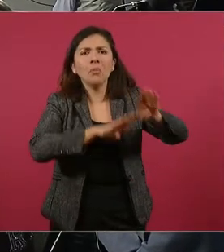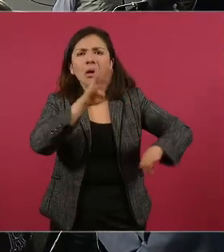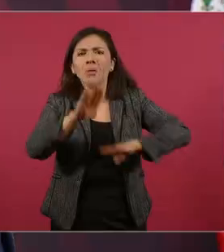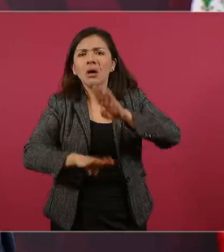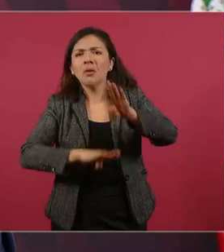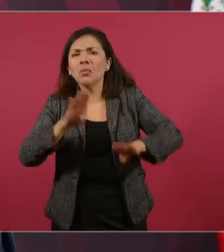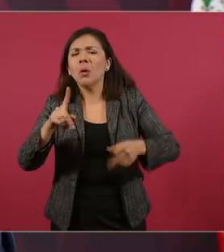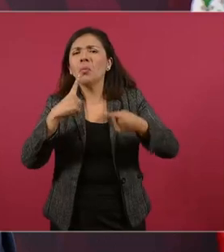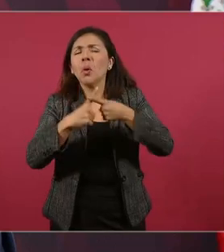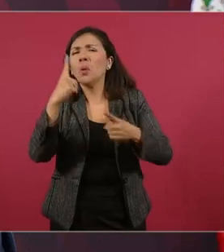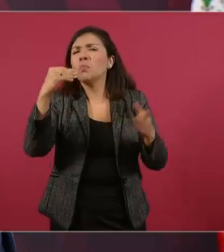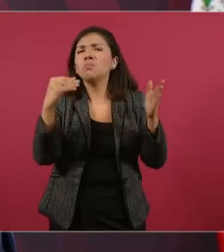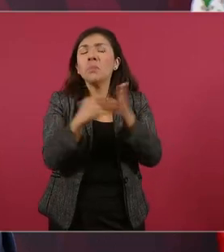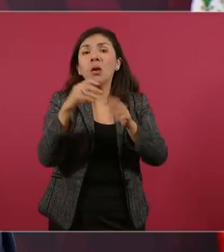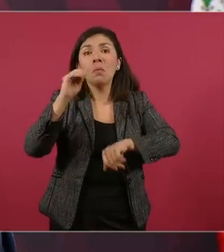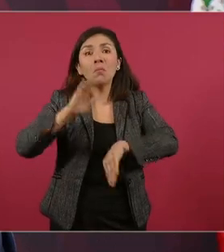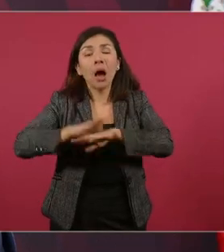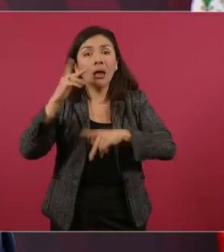personas.